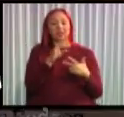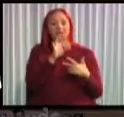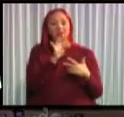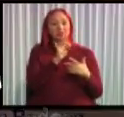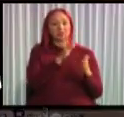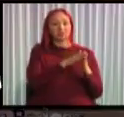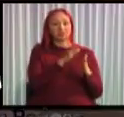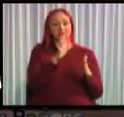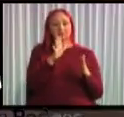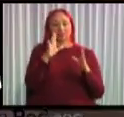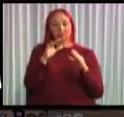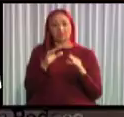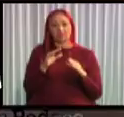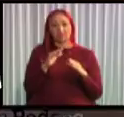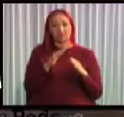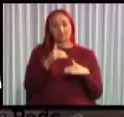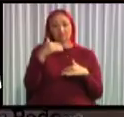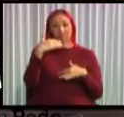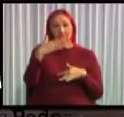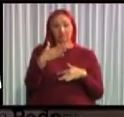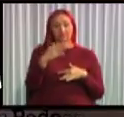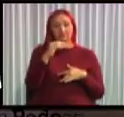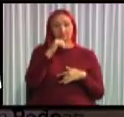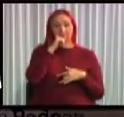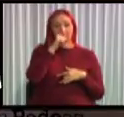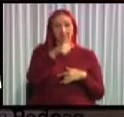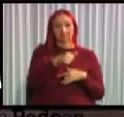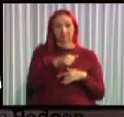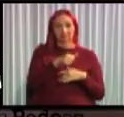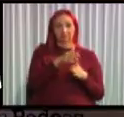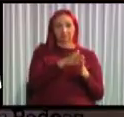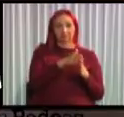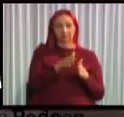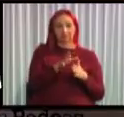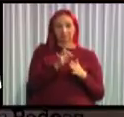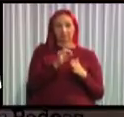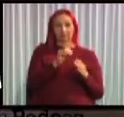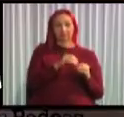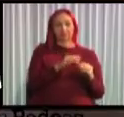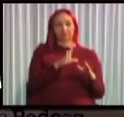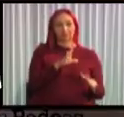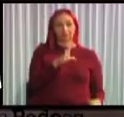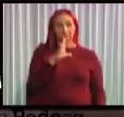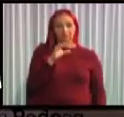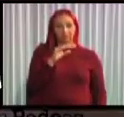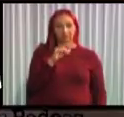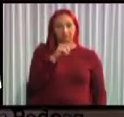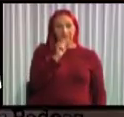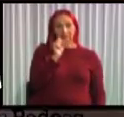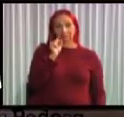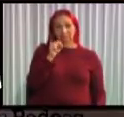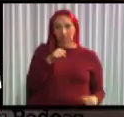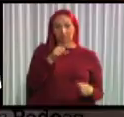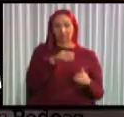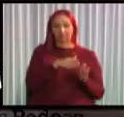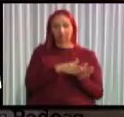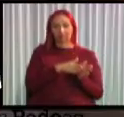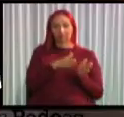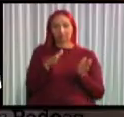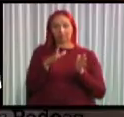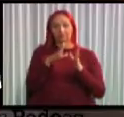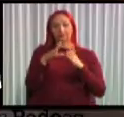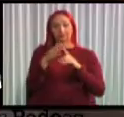a 5 de la tarde, a partir de mañana, de 8 a 5 de la tarde, usted puede pasar